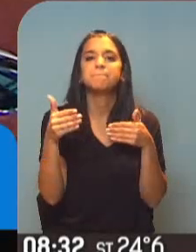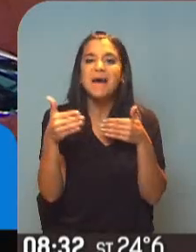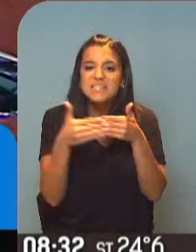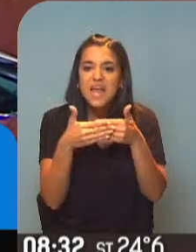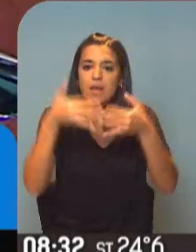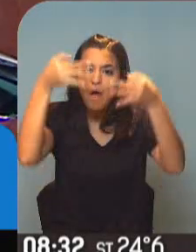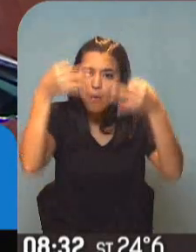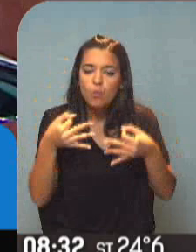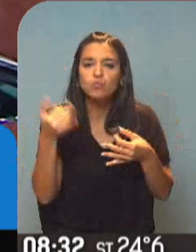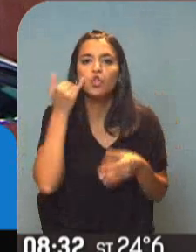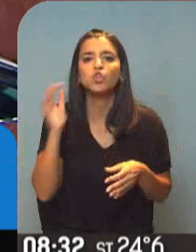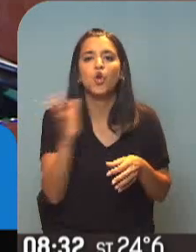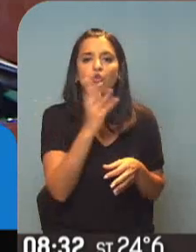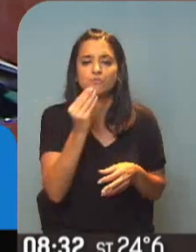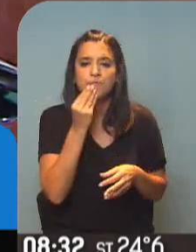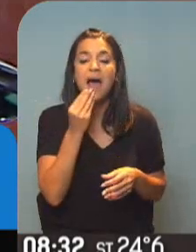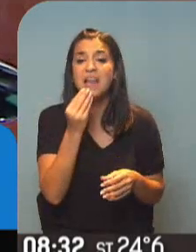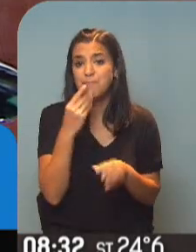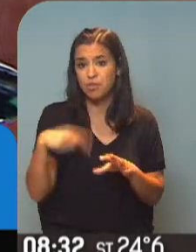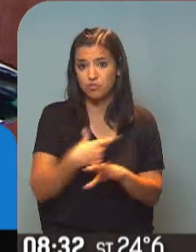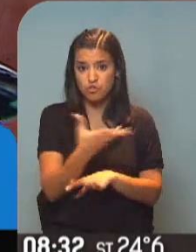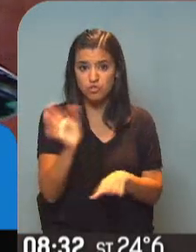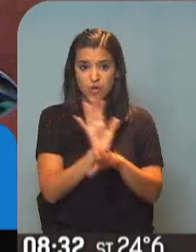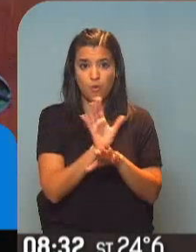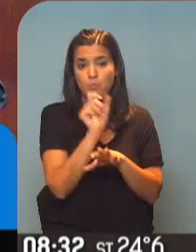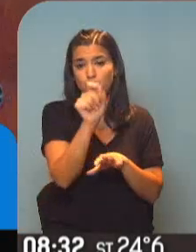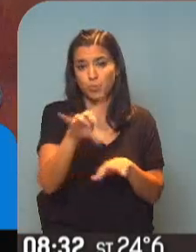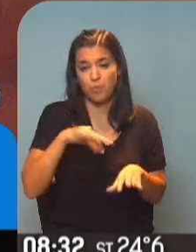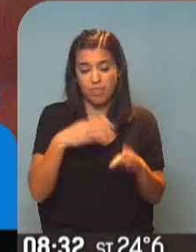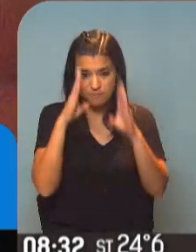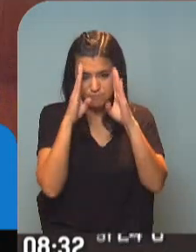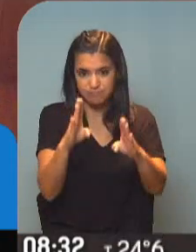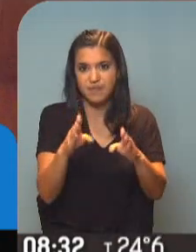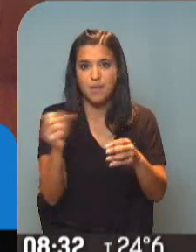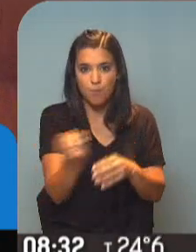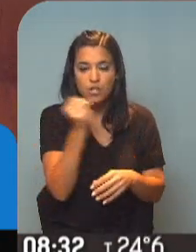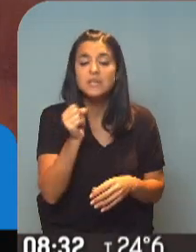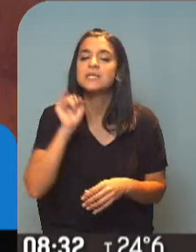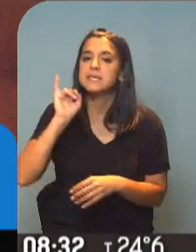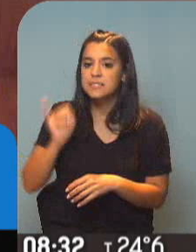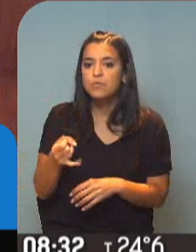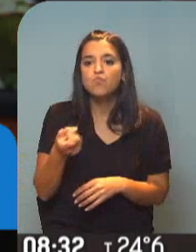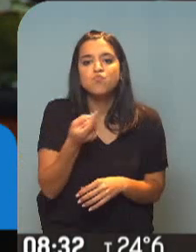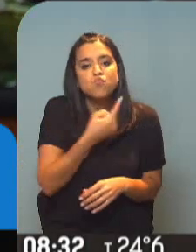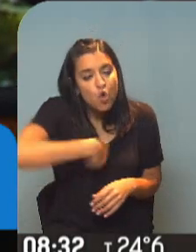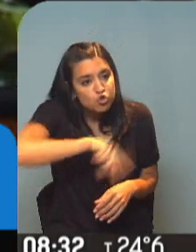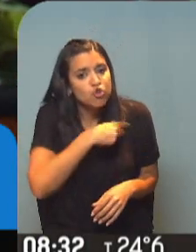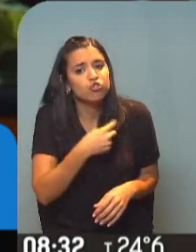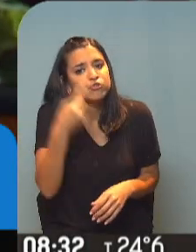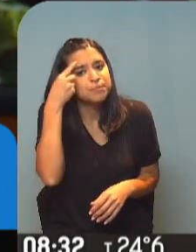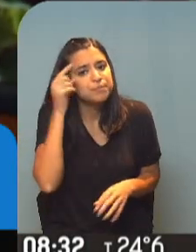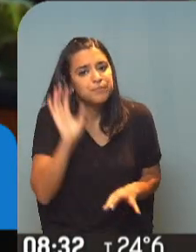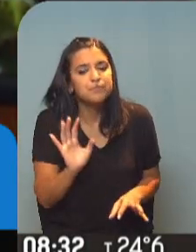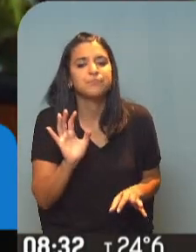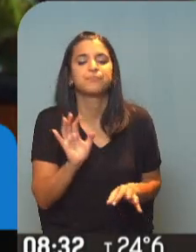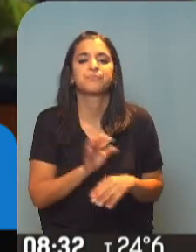alimento y el servicio social sigue siendo eje de su vida enrique si nosotros hemos creído que teníamos una oportunidad